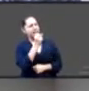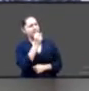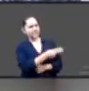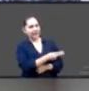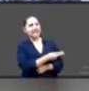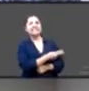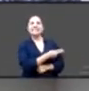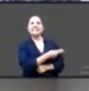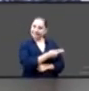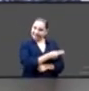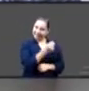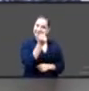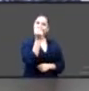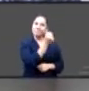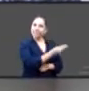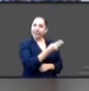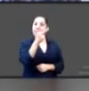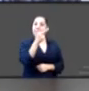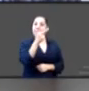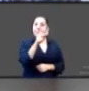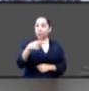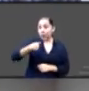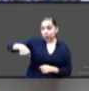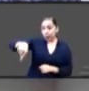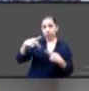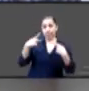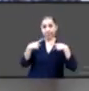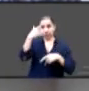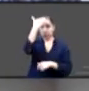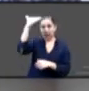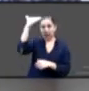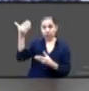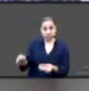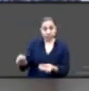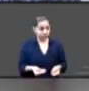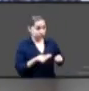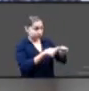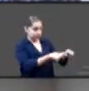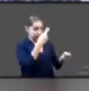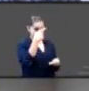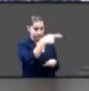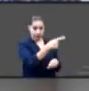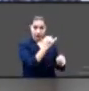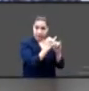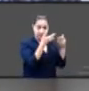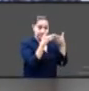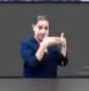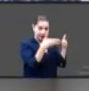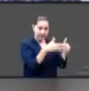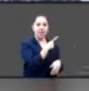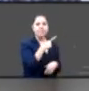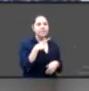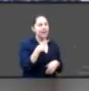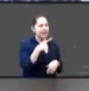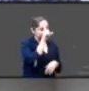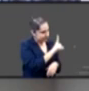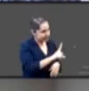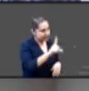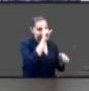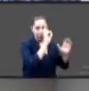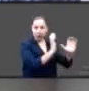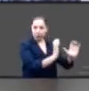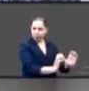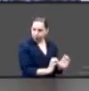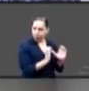las tecnologías a los niños, niñas y adolescentes. Aquí la pregunta del millón es siempre, ¿cómo nos ha costado o cómo nos hemos adaptado durante